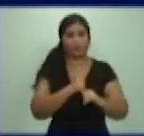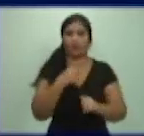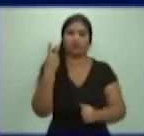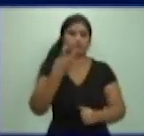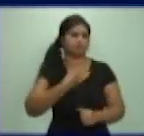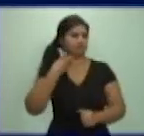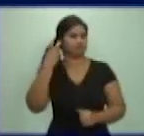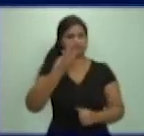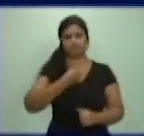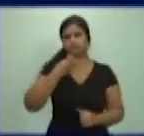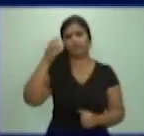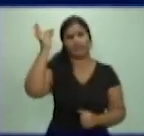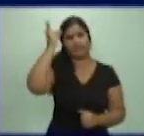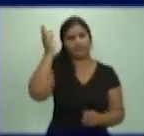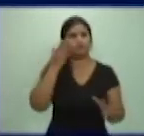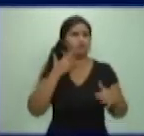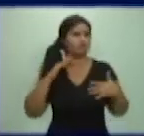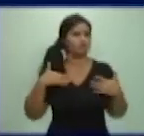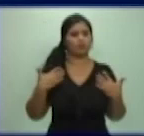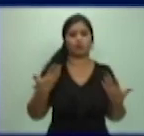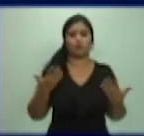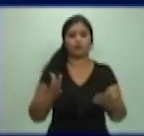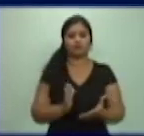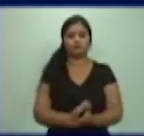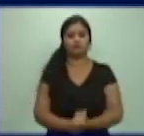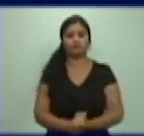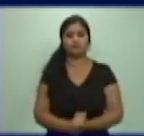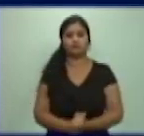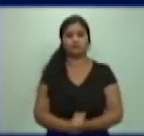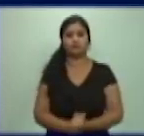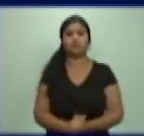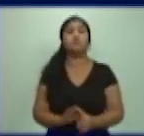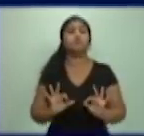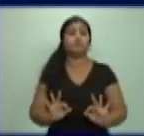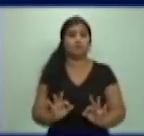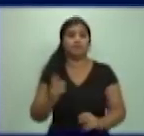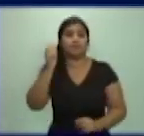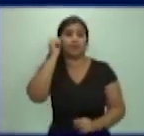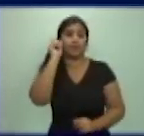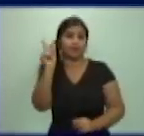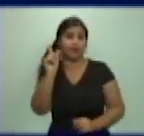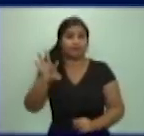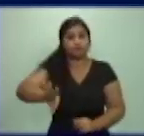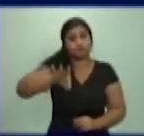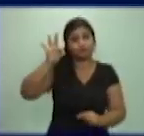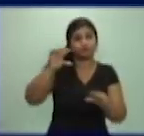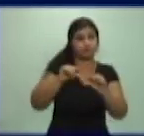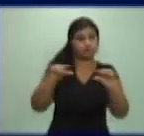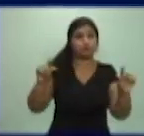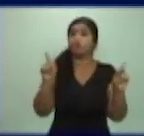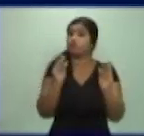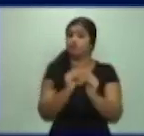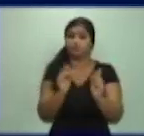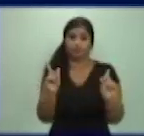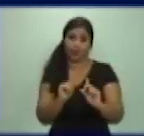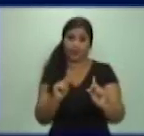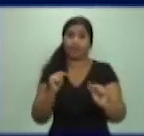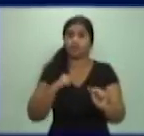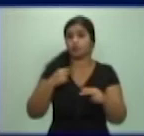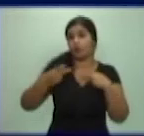literarias aporta al ser humano un caudal de conocimiento. No es tomarla del texto, es redactarla. En este caso, una